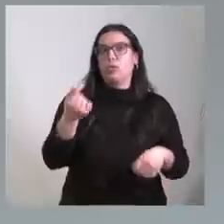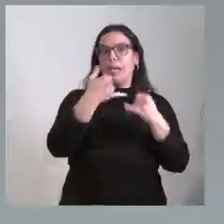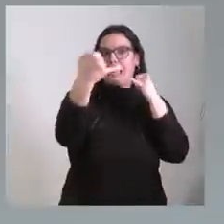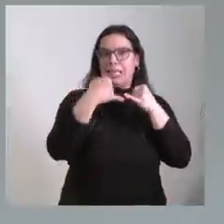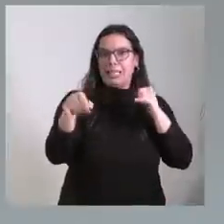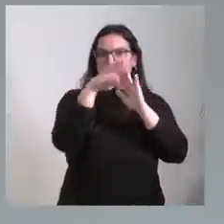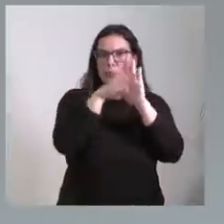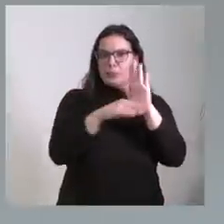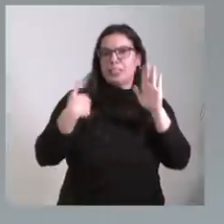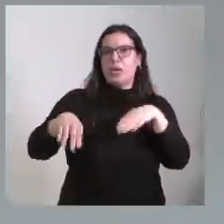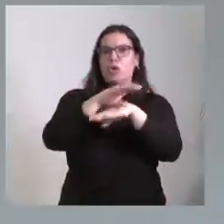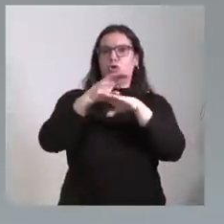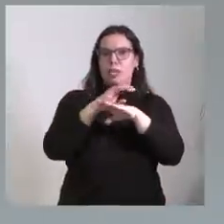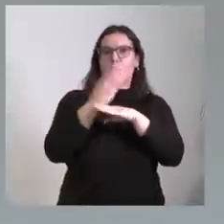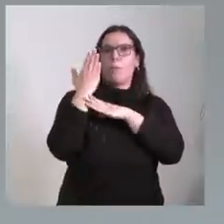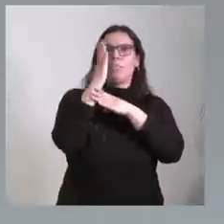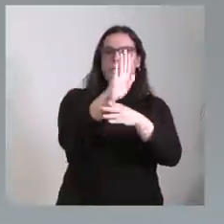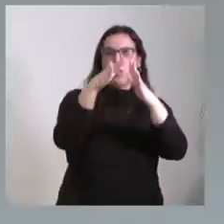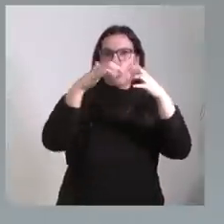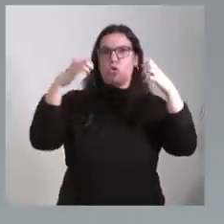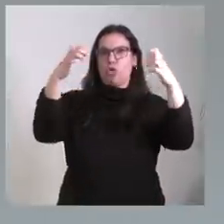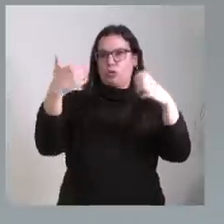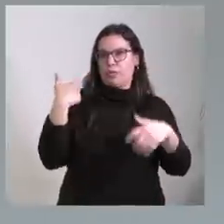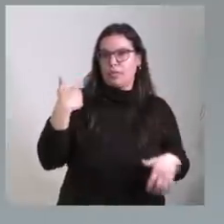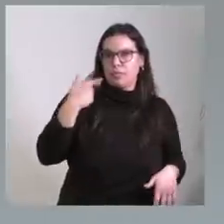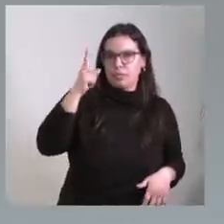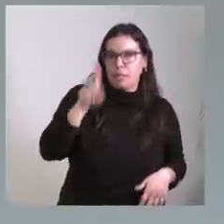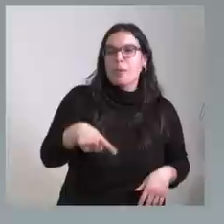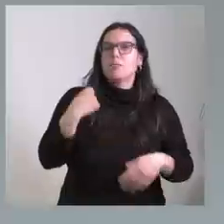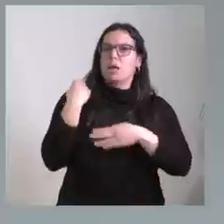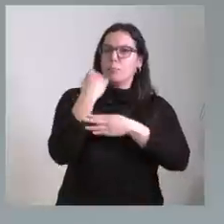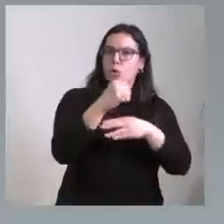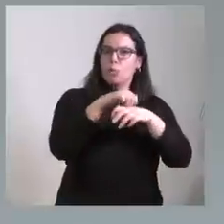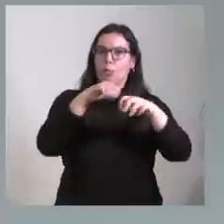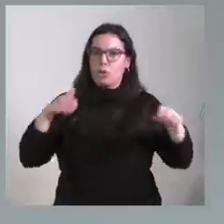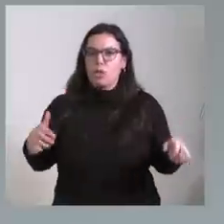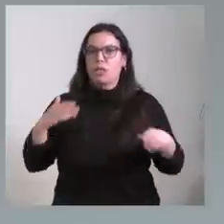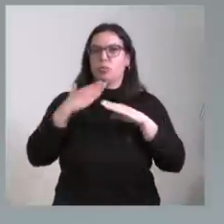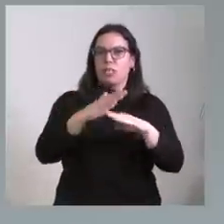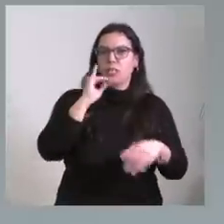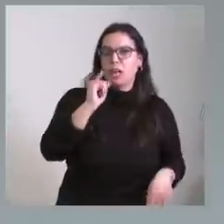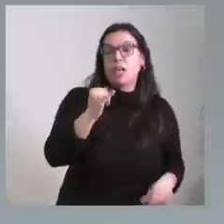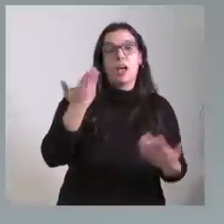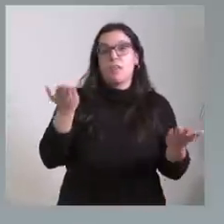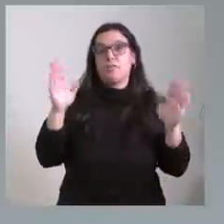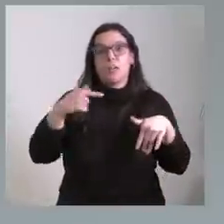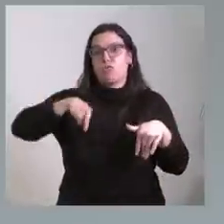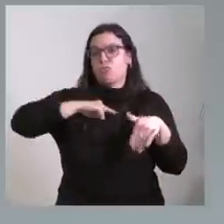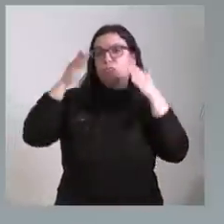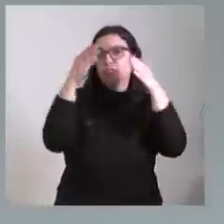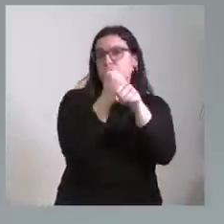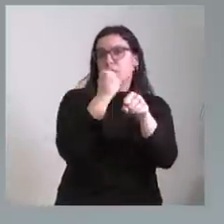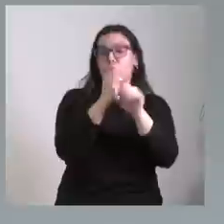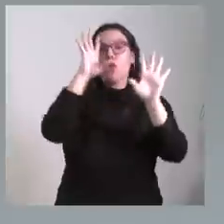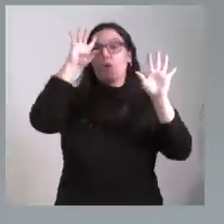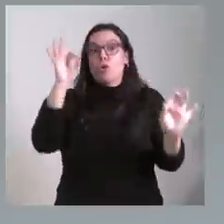presentado los consejeros ante el parlamento muy recientemente que han encontrado el apoyo y el respaldo parlamentario Y eso nos dedicamos lógicamente